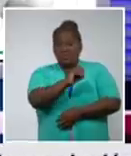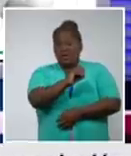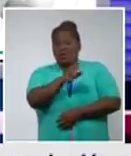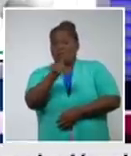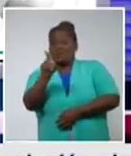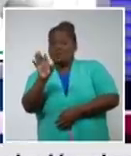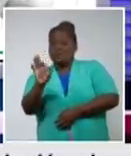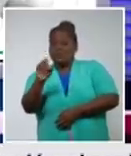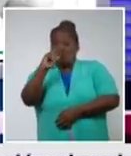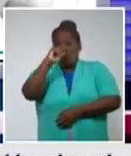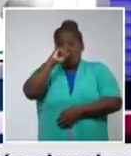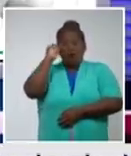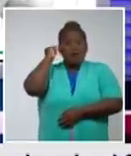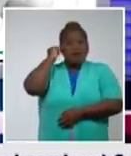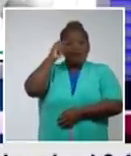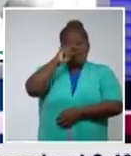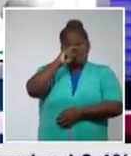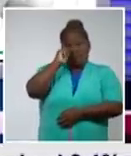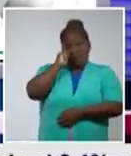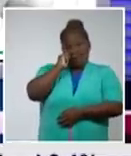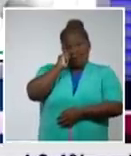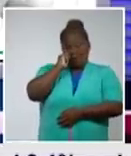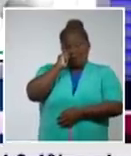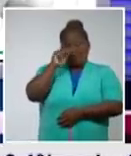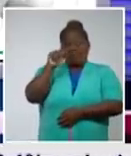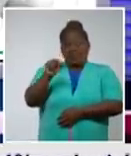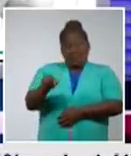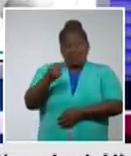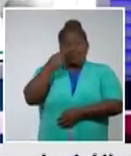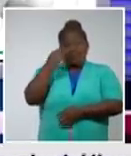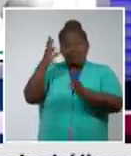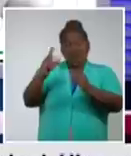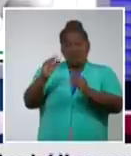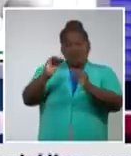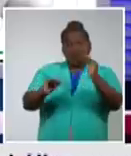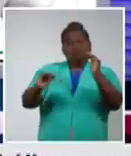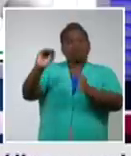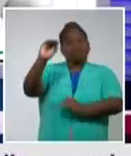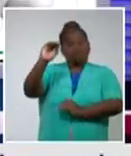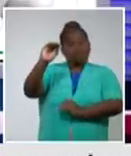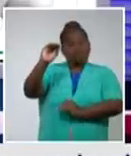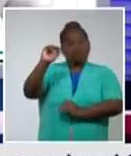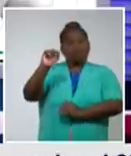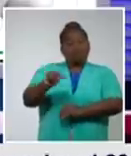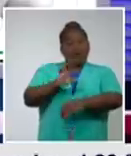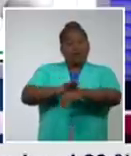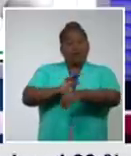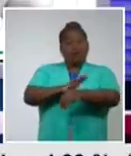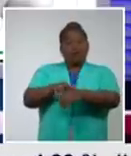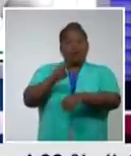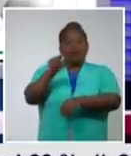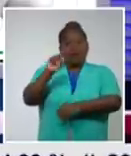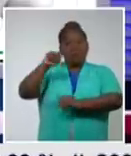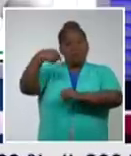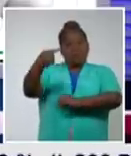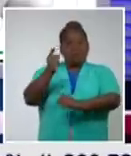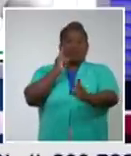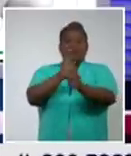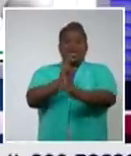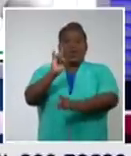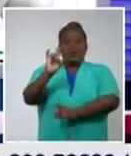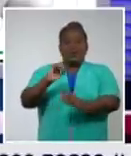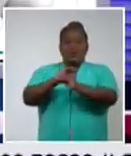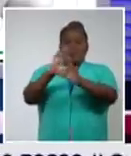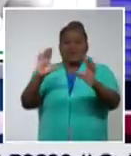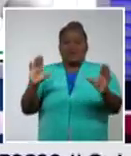niños, niñas y adolescentes que siguen aportando altas cifras en los contagios de COVID-19. Usted regrese mañana a las 9 en punto. Le seguiremos